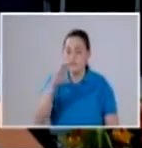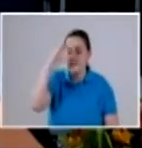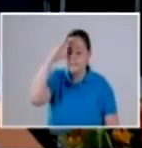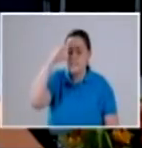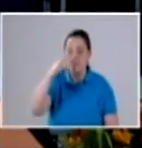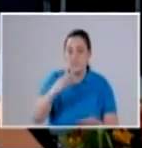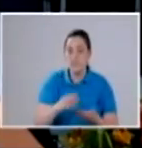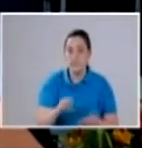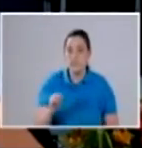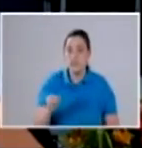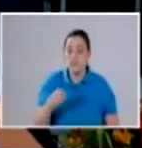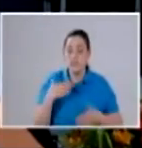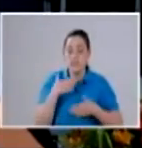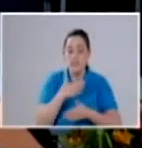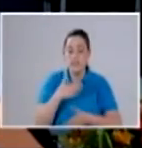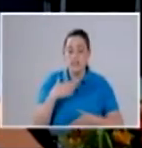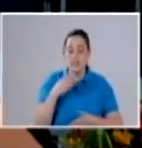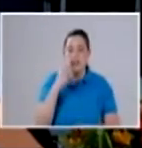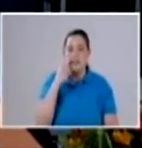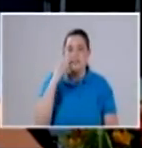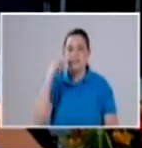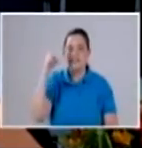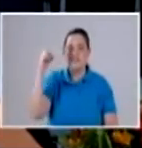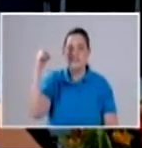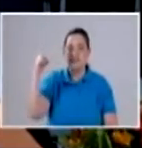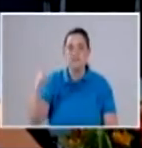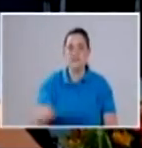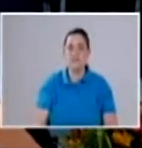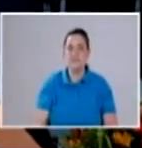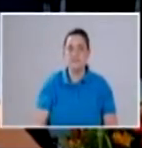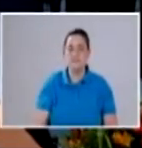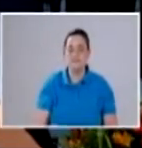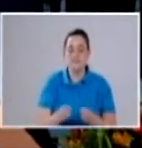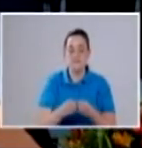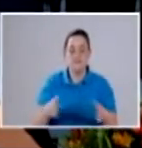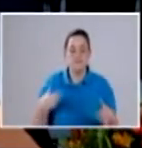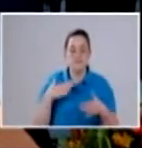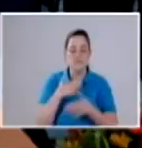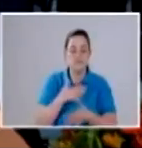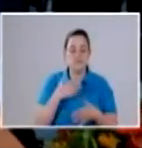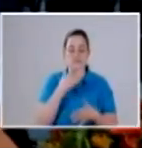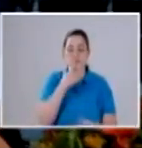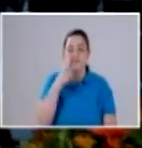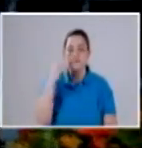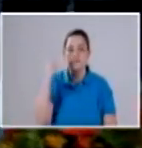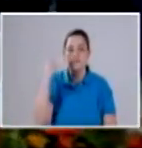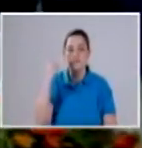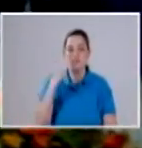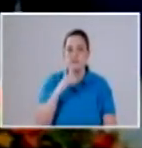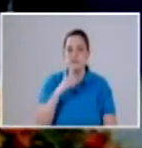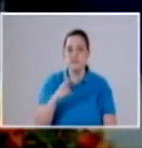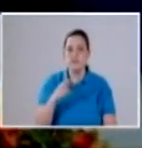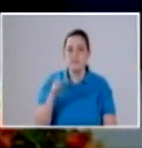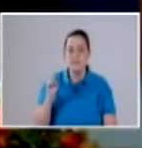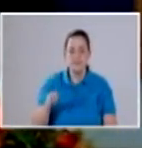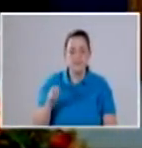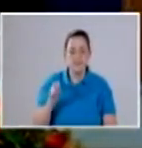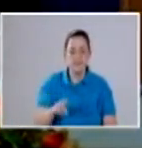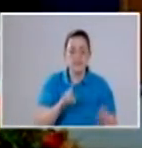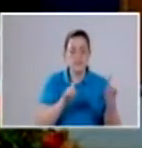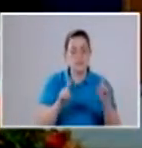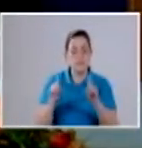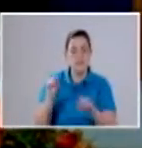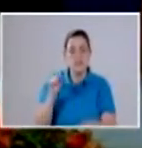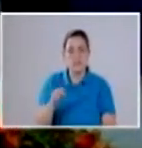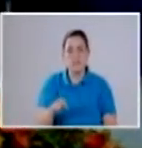creyendo que agradan a Dios. Sin agradar a Dios, pero ellos dirán: no, es que necesitamos perseguir a estos,